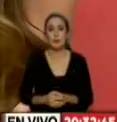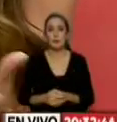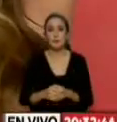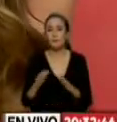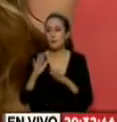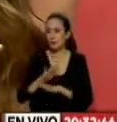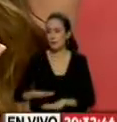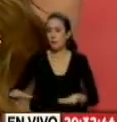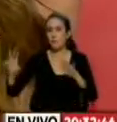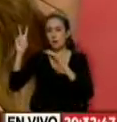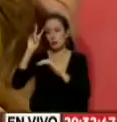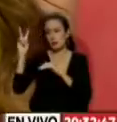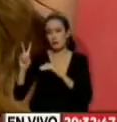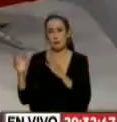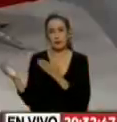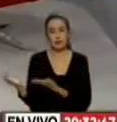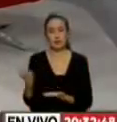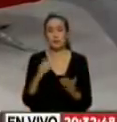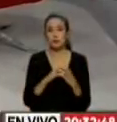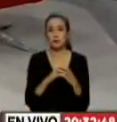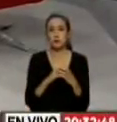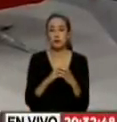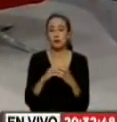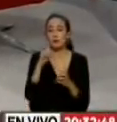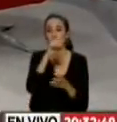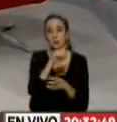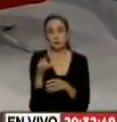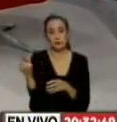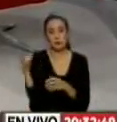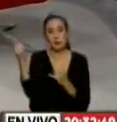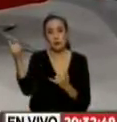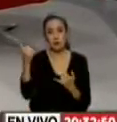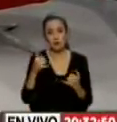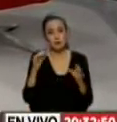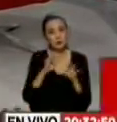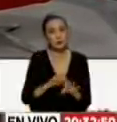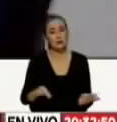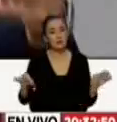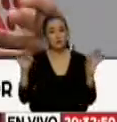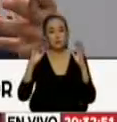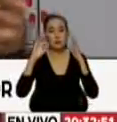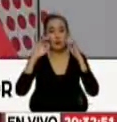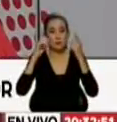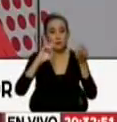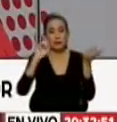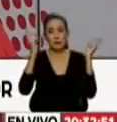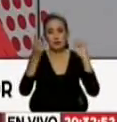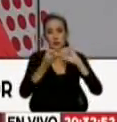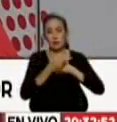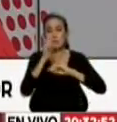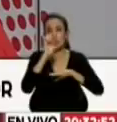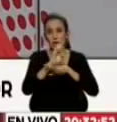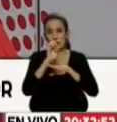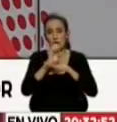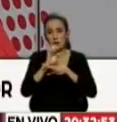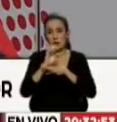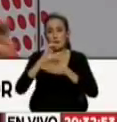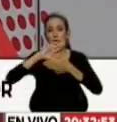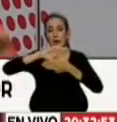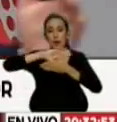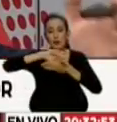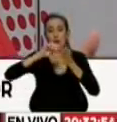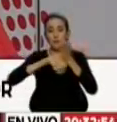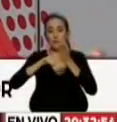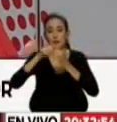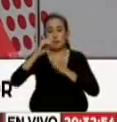porque eso no debe tratarse individualmente, sino como región. Y por eso es que esto que tú me acabas de decir creo que es lo más importante. Si vemos el cambio que ha tenido el Ecuador a través de Cancillería de lo que